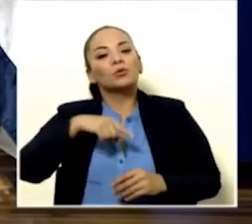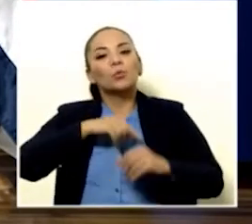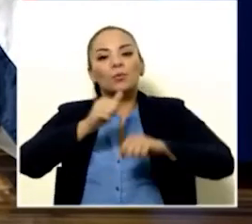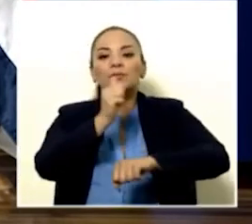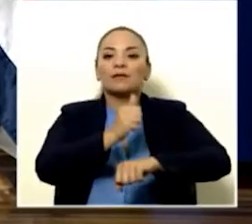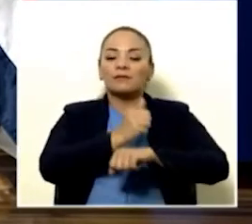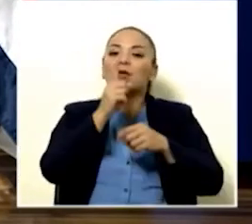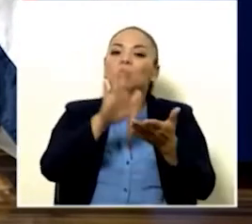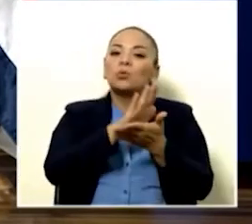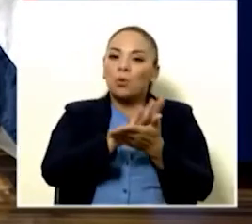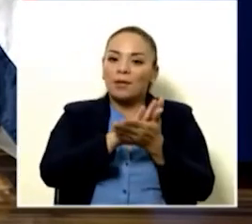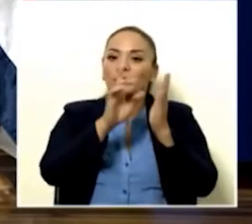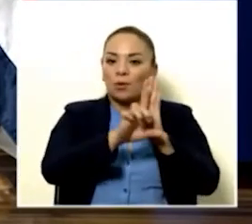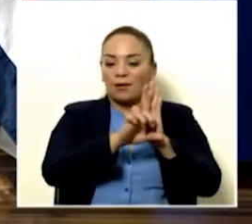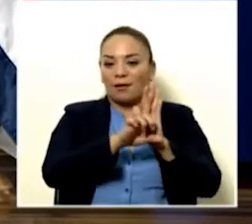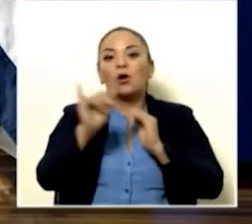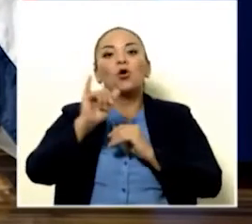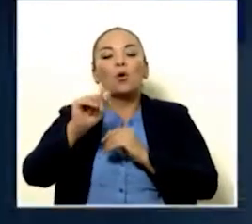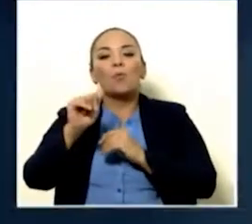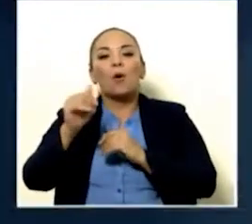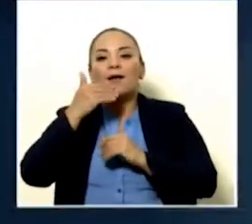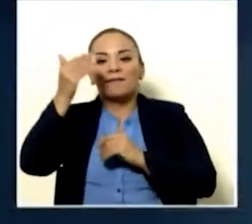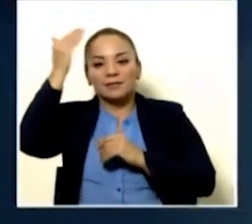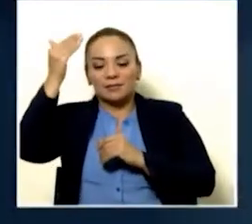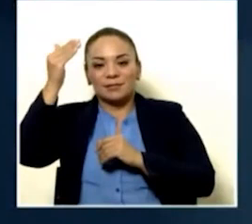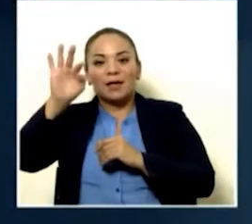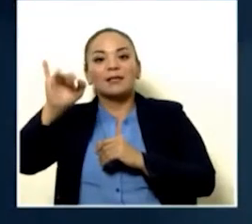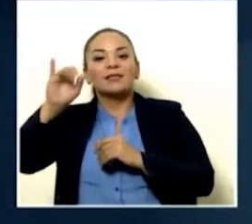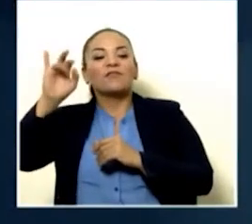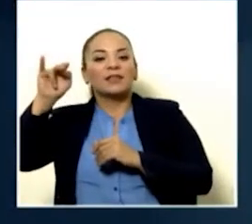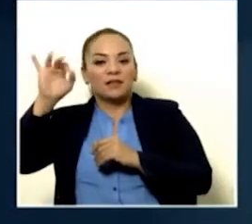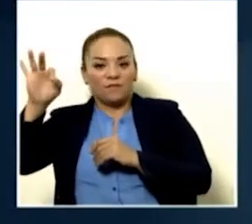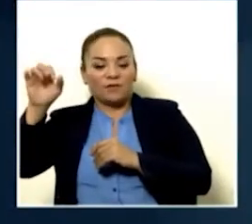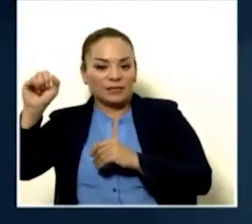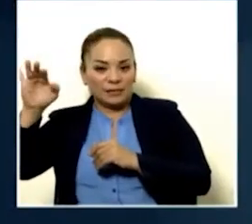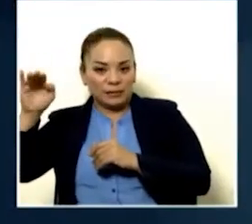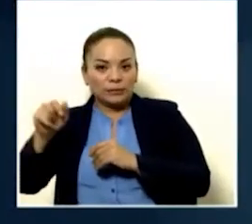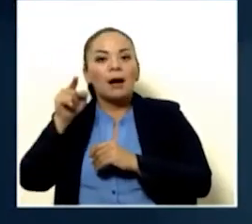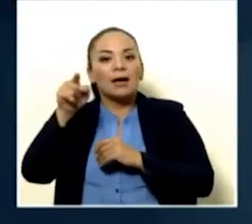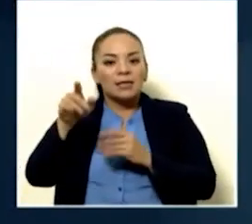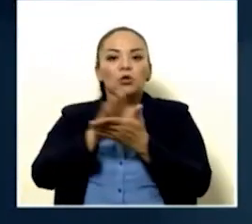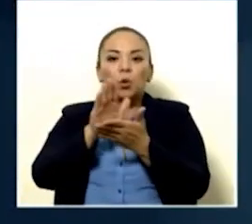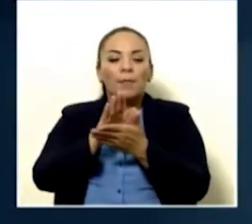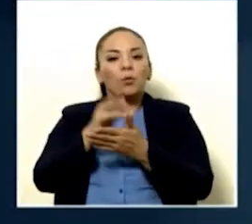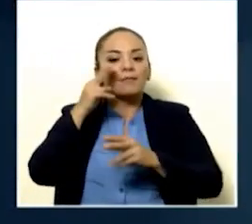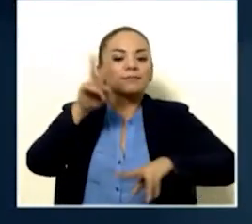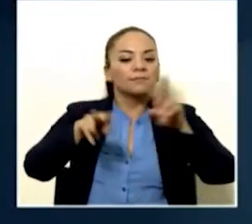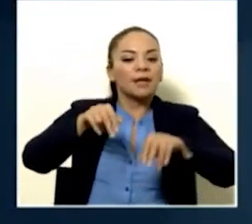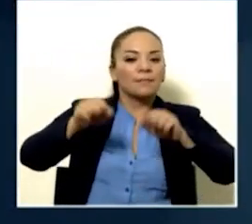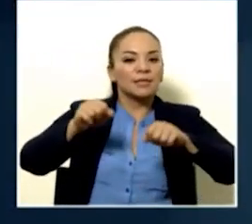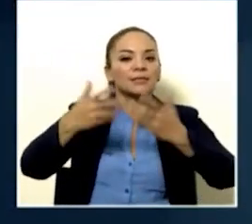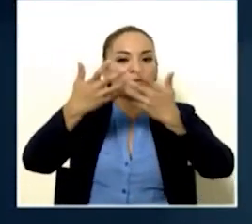establecer un instrumento como existe en Arabia Saudita que se llama TASNIF, CIMA, donde se hace una valoración de las capacidades de